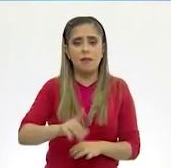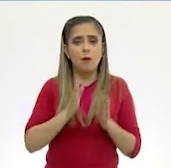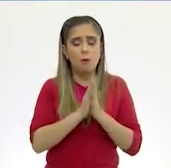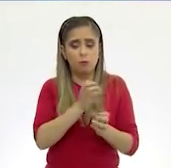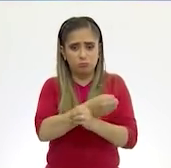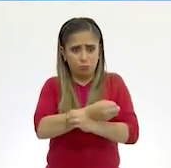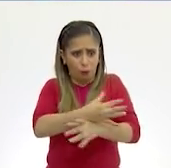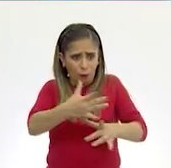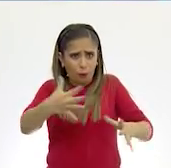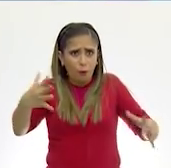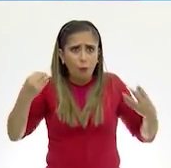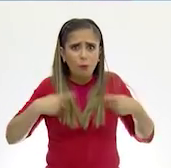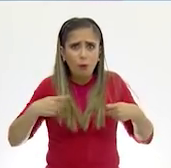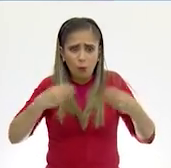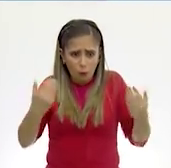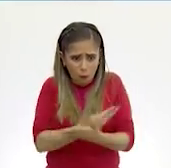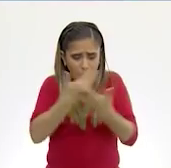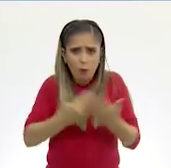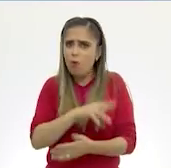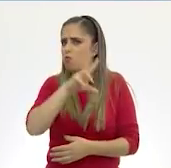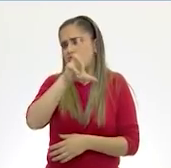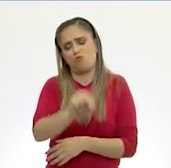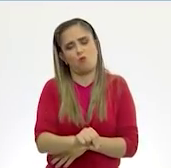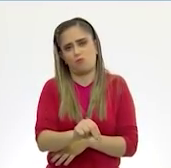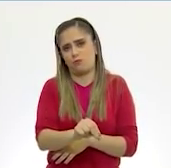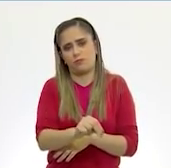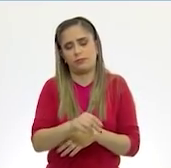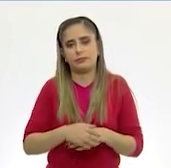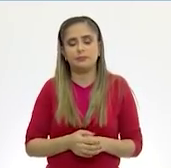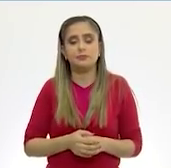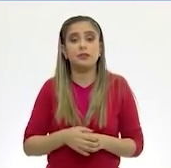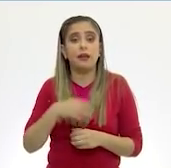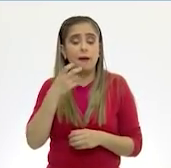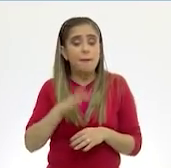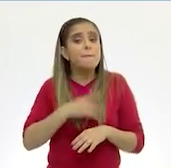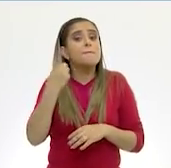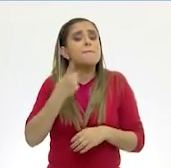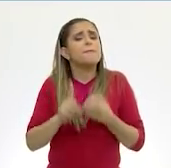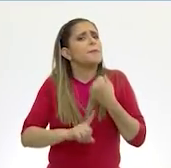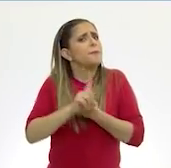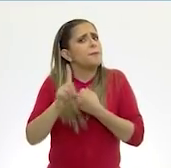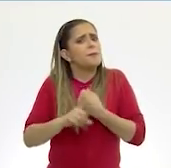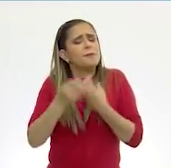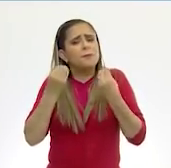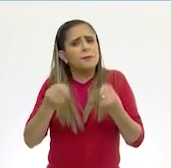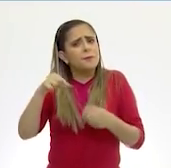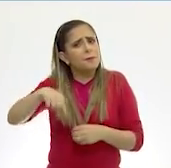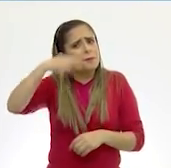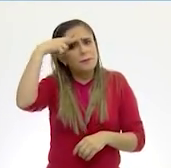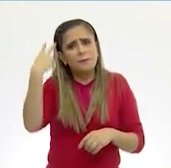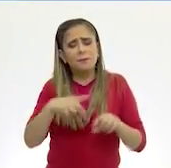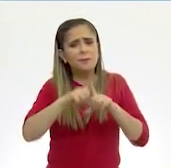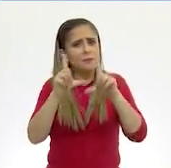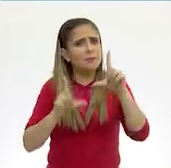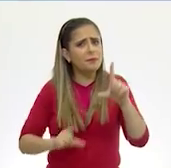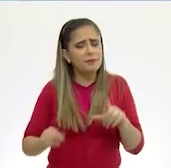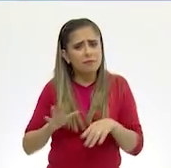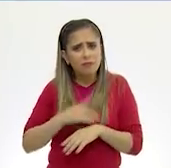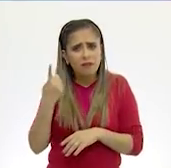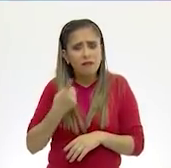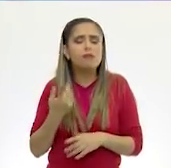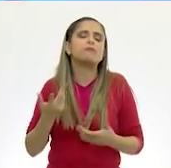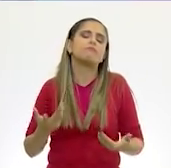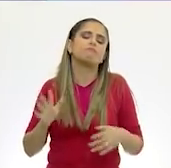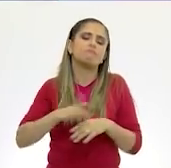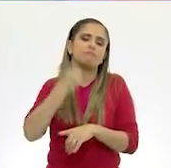urbano desmesurado de la Ciudad de México. Gran parte de los problemas que se generaron en el México contemporáneo fueron el resultado